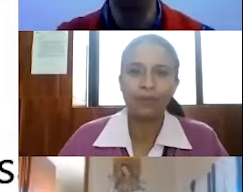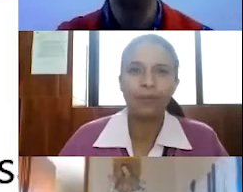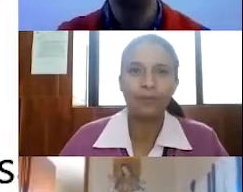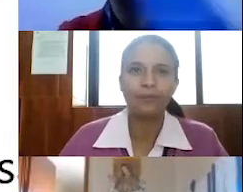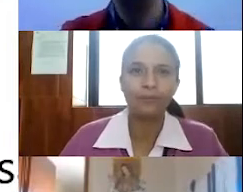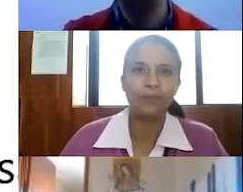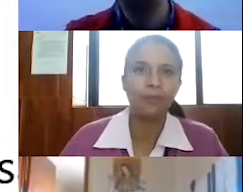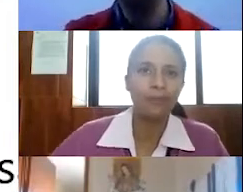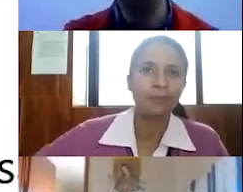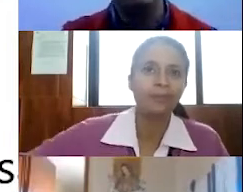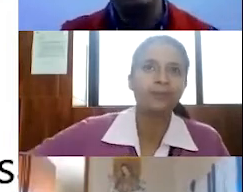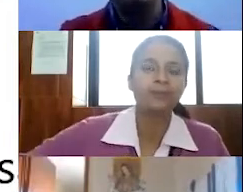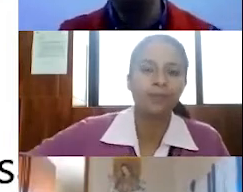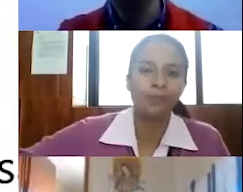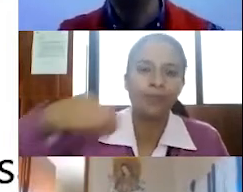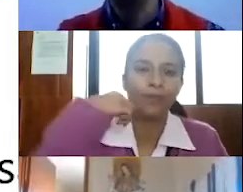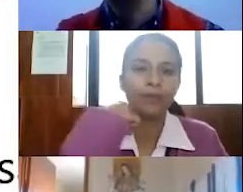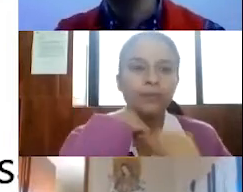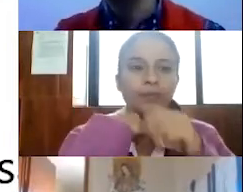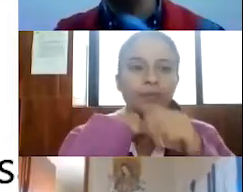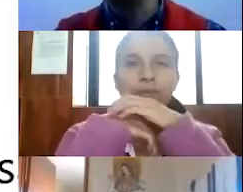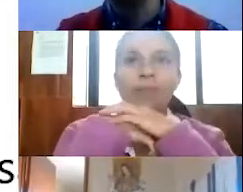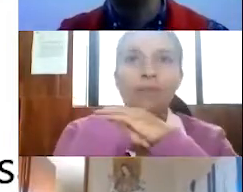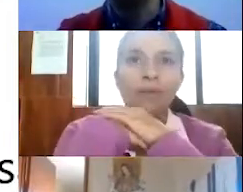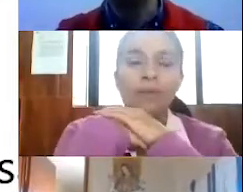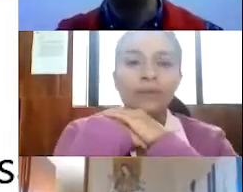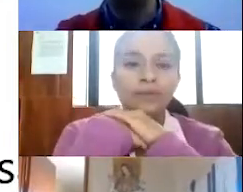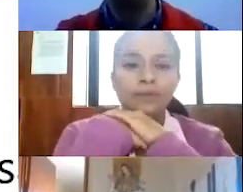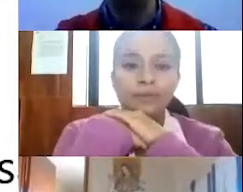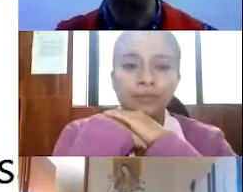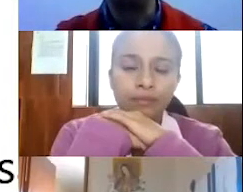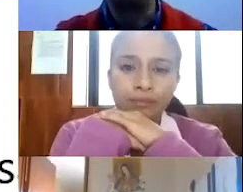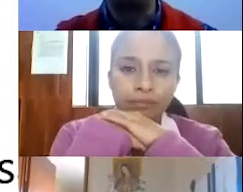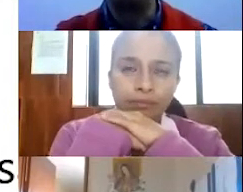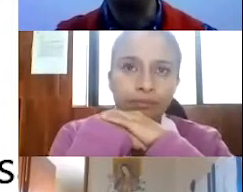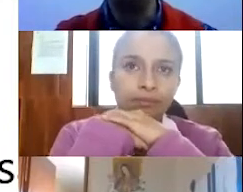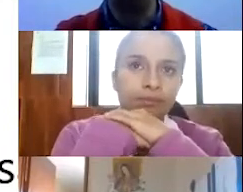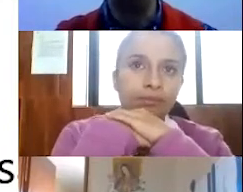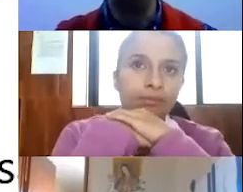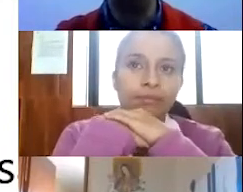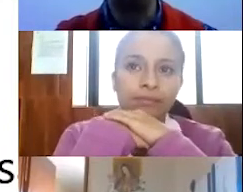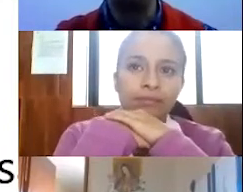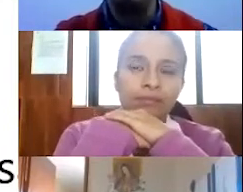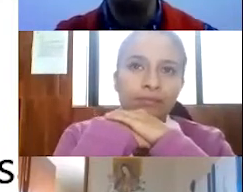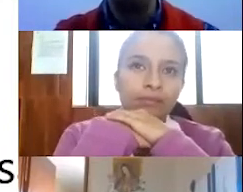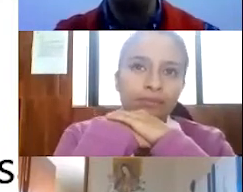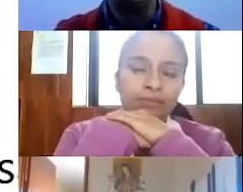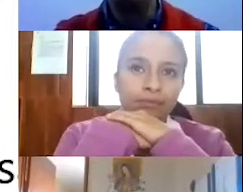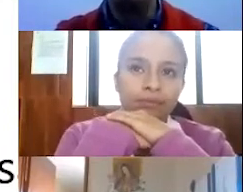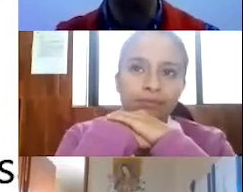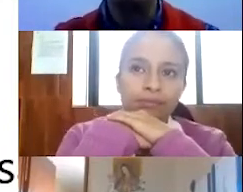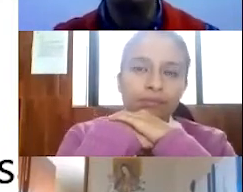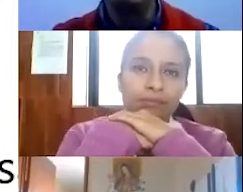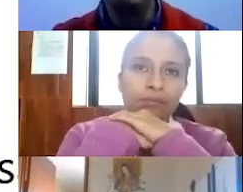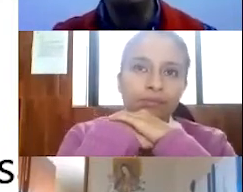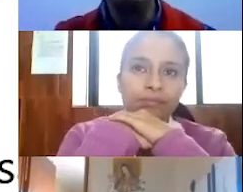vamos a aplicar ese tipo de métodos, debemos estar conscientes de todo lo que pueda ocurrir, ¿de acuerdo? Ahora